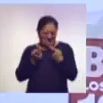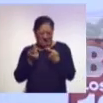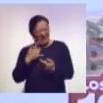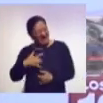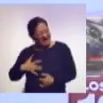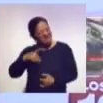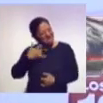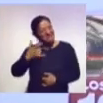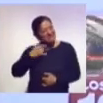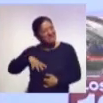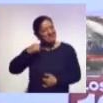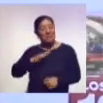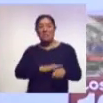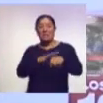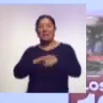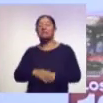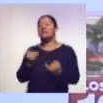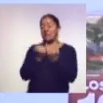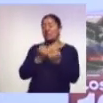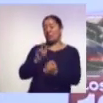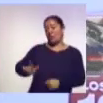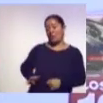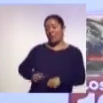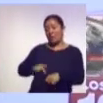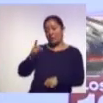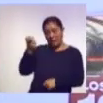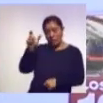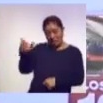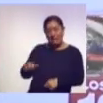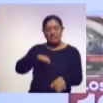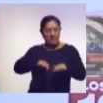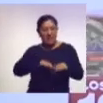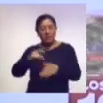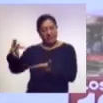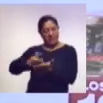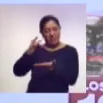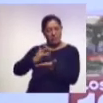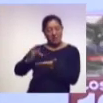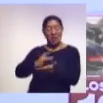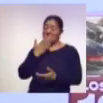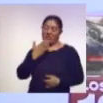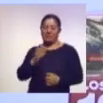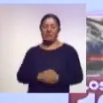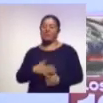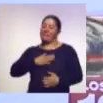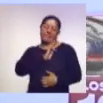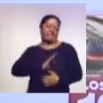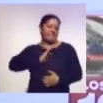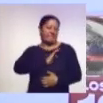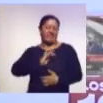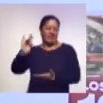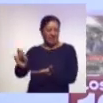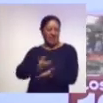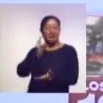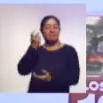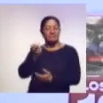está trabajando, está dando también su mayor esfuerzo para apoyarnos y me siento muy feliz de que nos está apoyando con esta